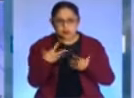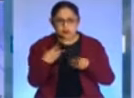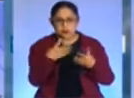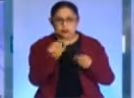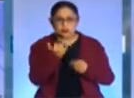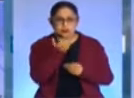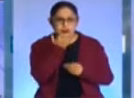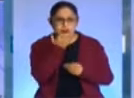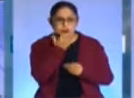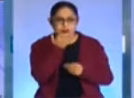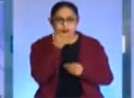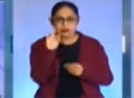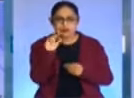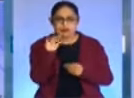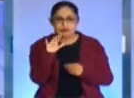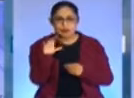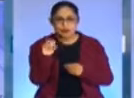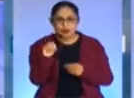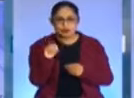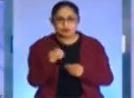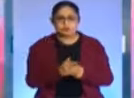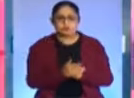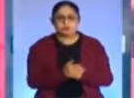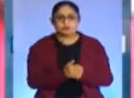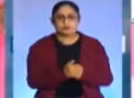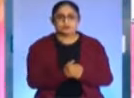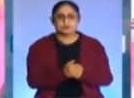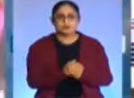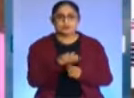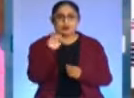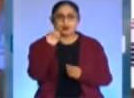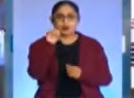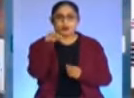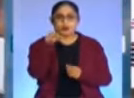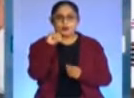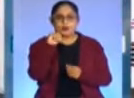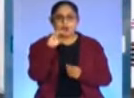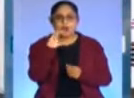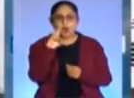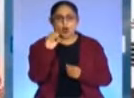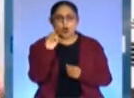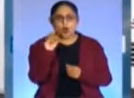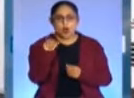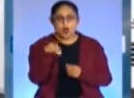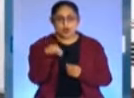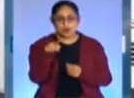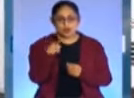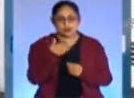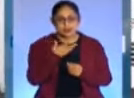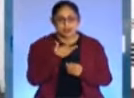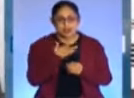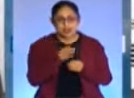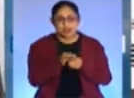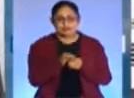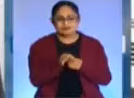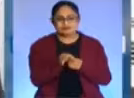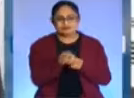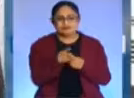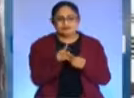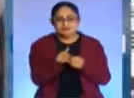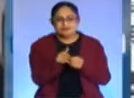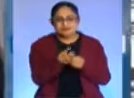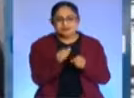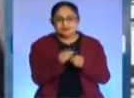el especialista Francisco Naranjo. Omicron es la 13ª variante del SARS-CoV-2 detectada en el